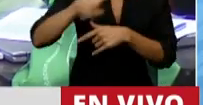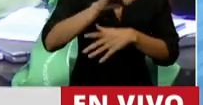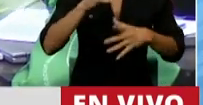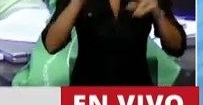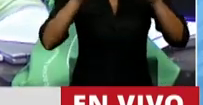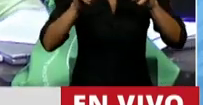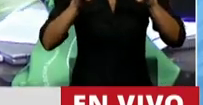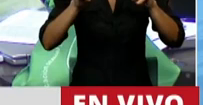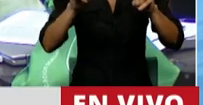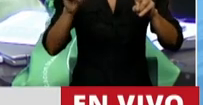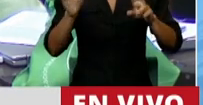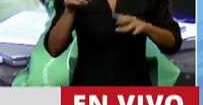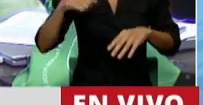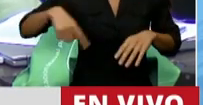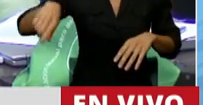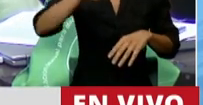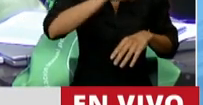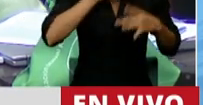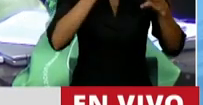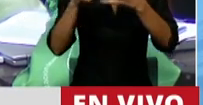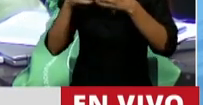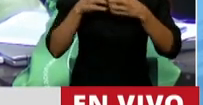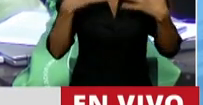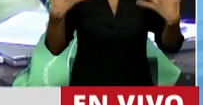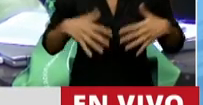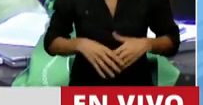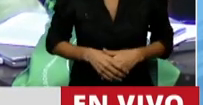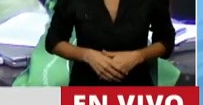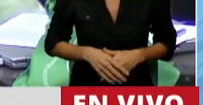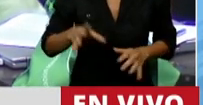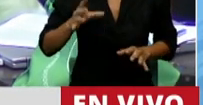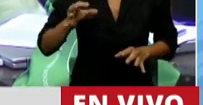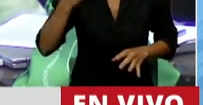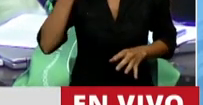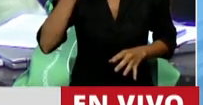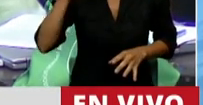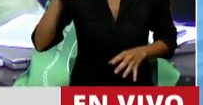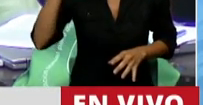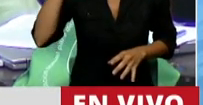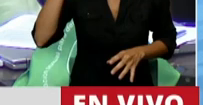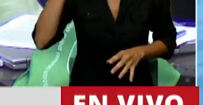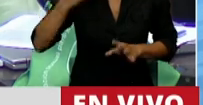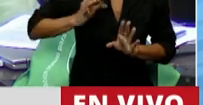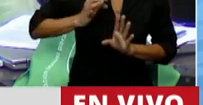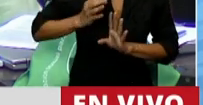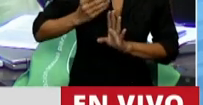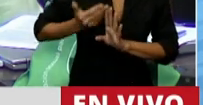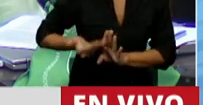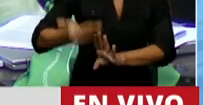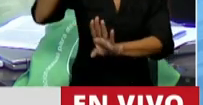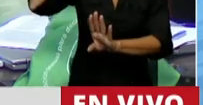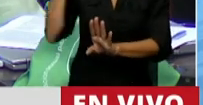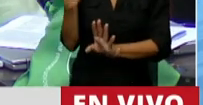hablando de un tema que previo al 2018 era un tema 100% tabú, no se